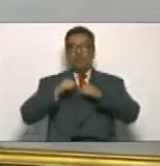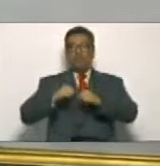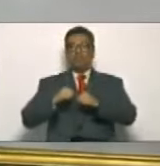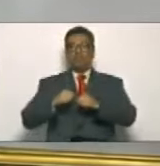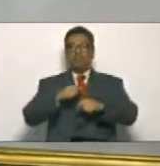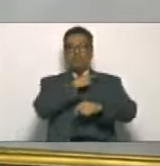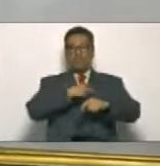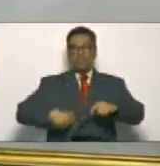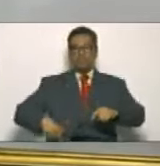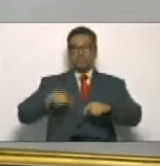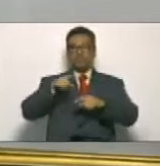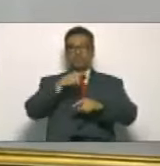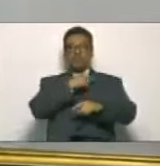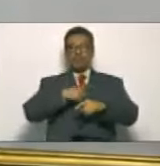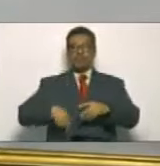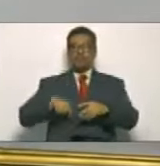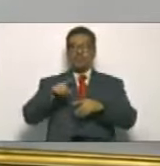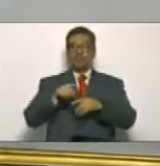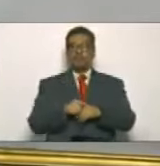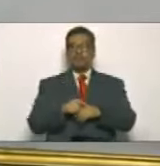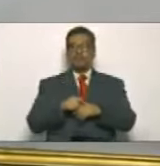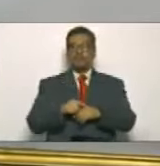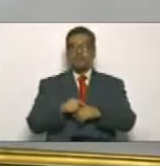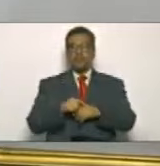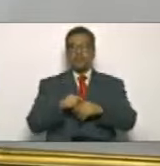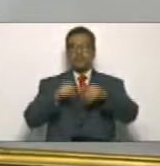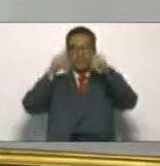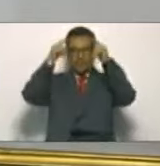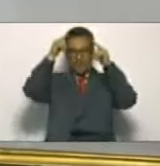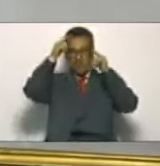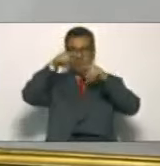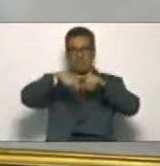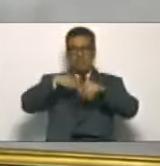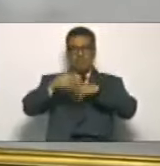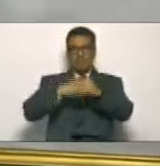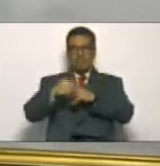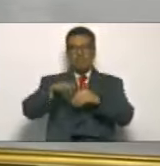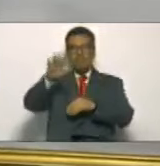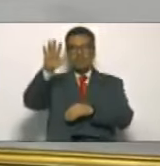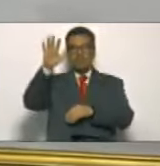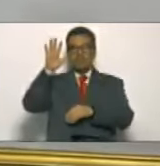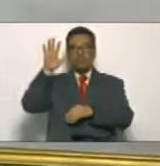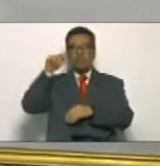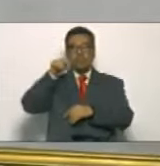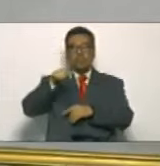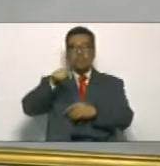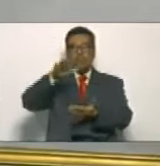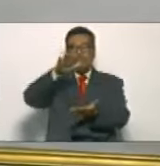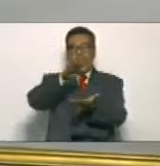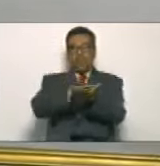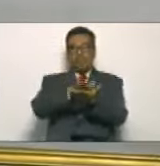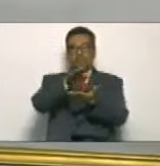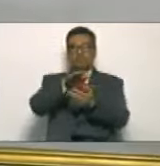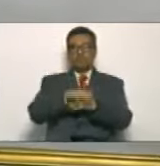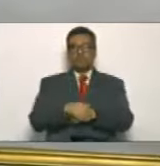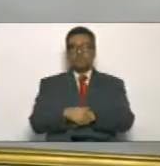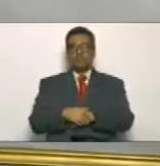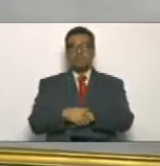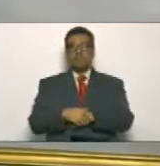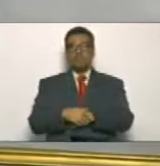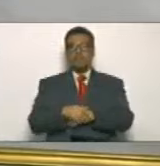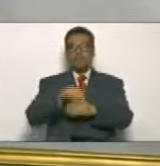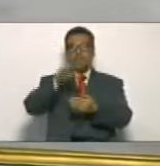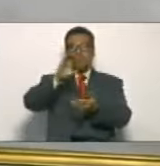banda presidencial, a que el comandante Chávez hiciera su juramento colocando su mano sobre